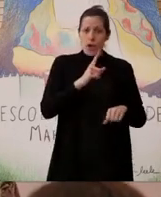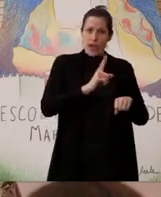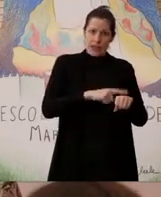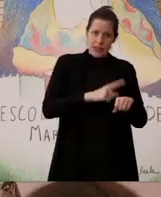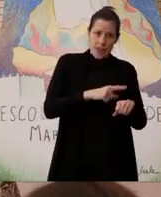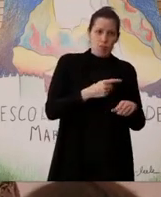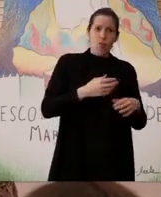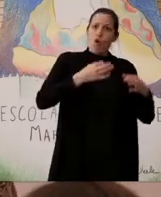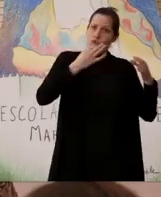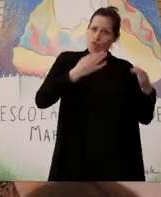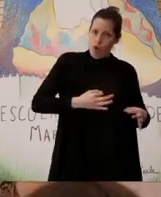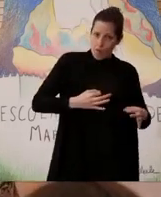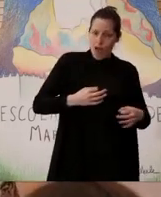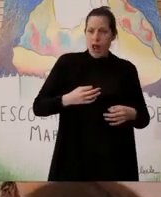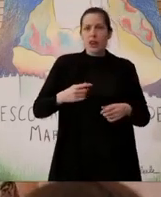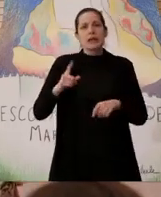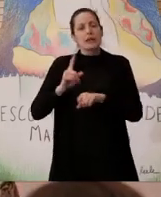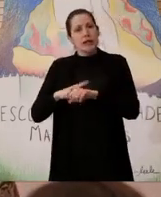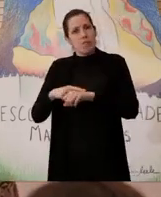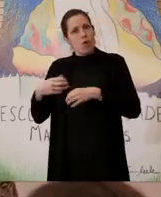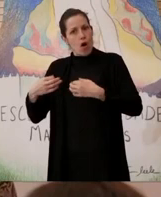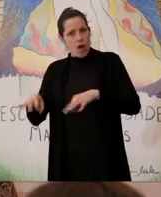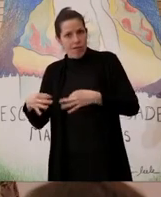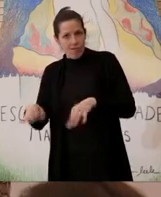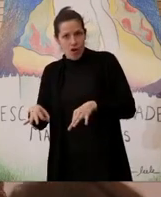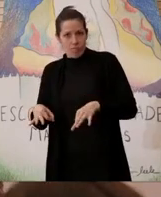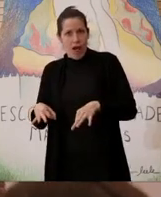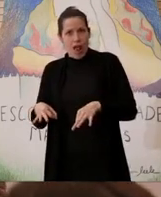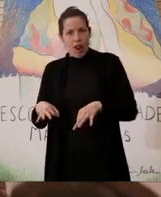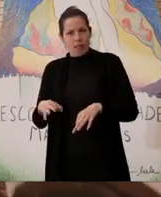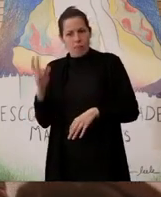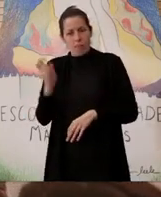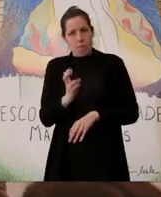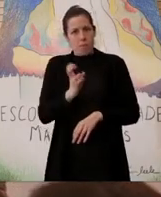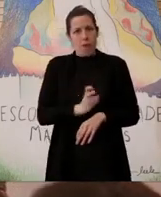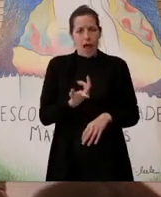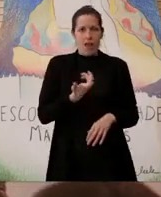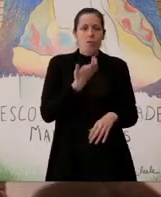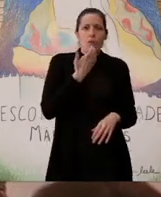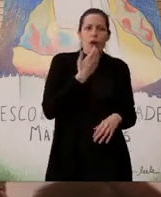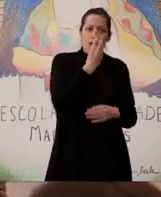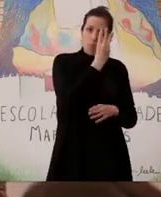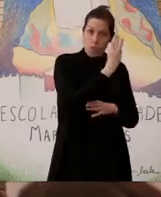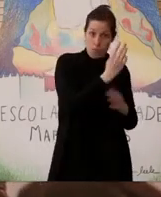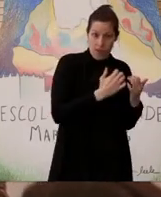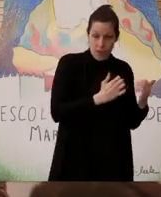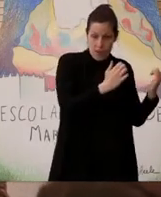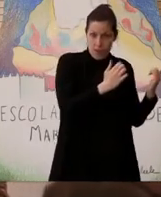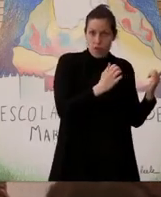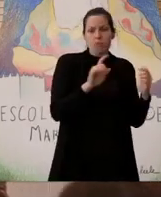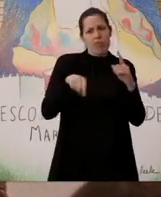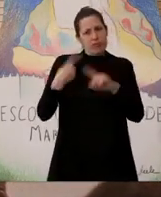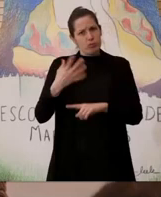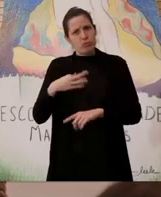remata cuando acabe un pleno después puede haber eso una CEA una copa un chantar entonces Bueno creo que